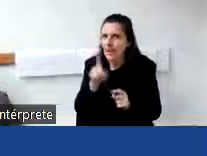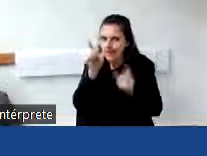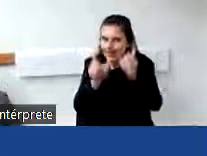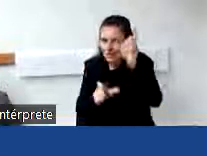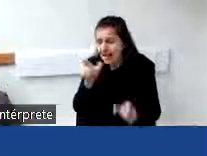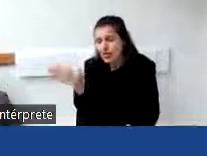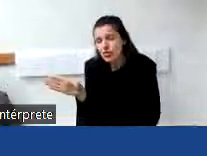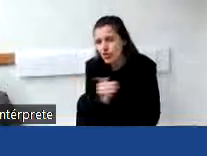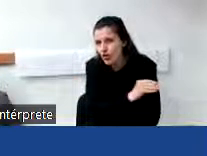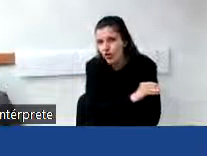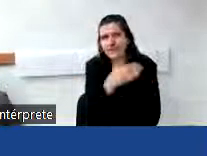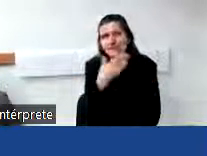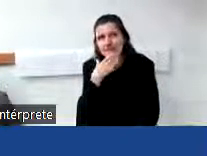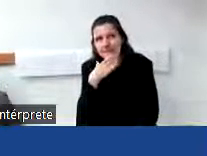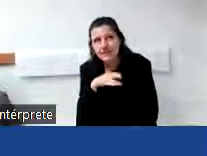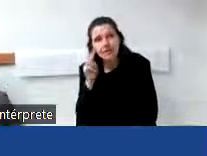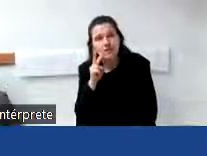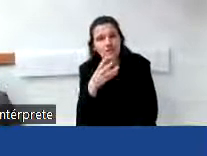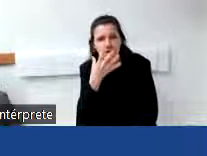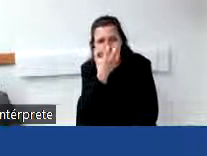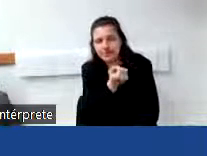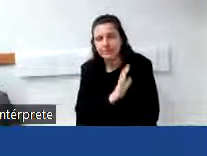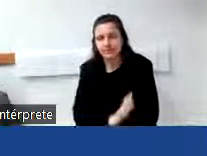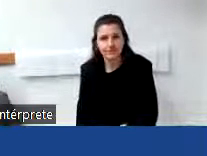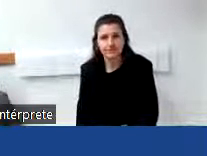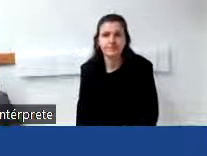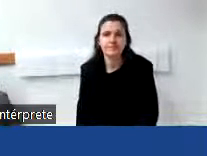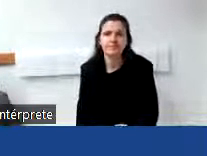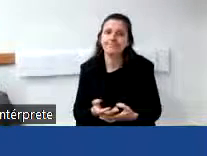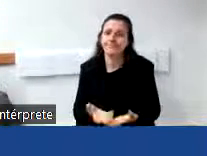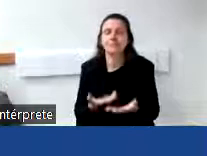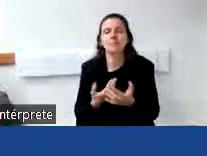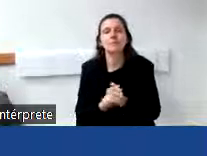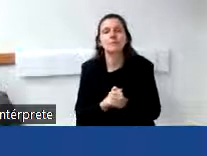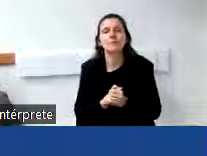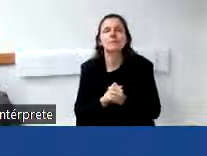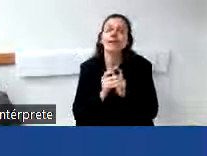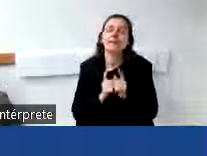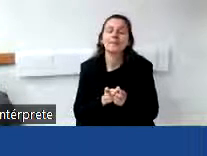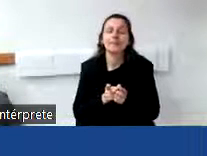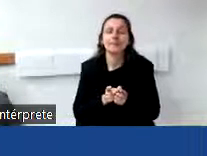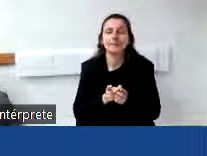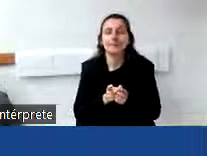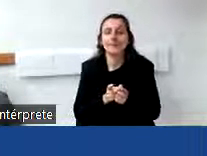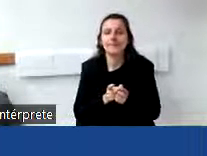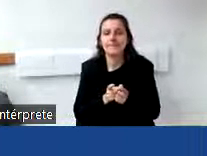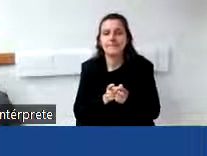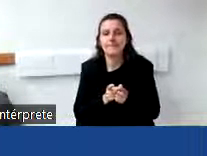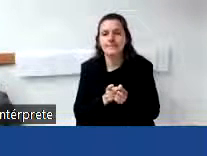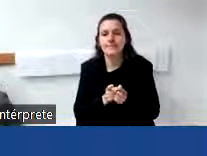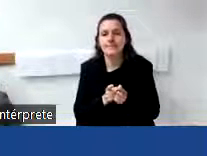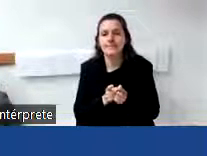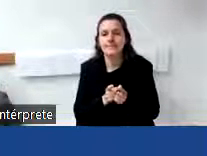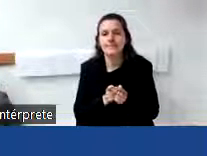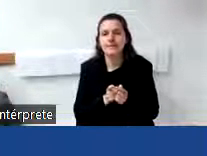Bueno, una de las cosas también a tener en cuenta al momento de brindar la información y de comunicar es, bueno, expresar los conceptos de la forma